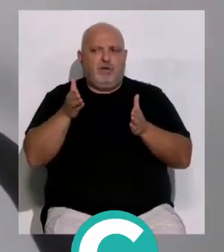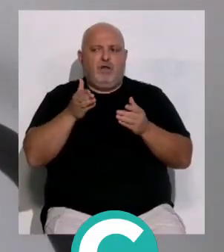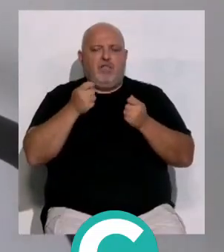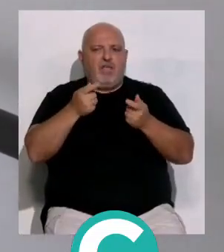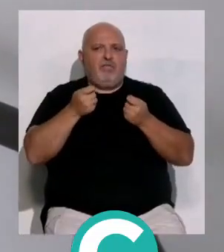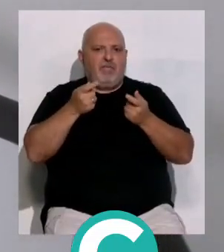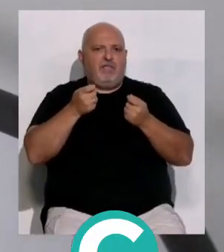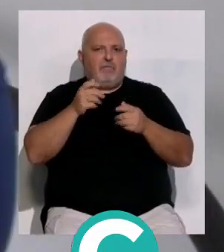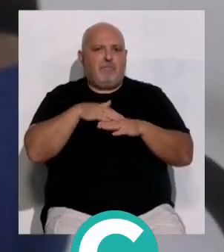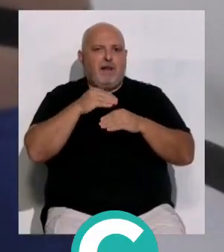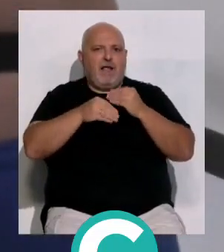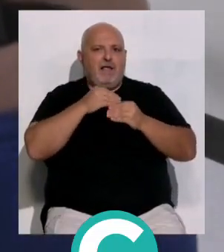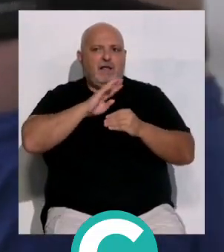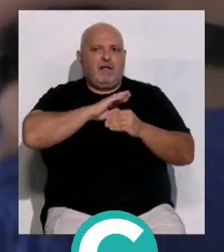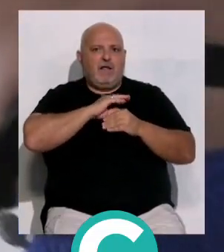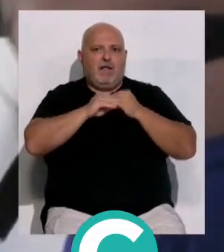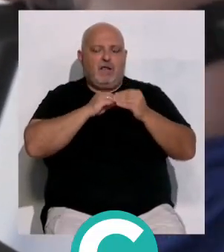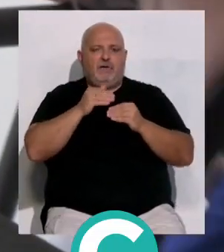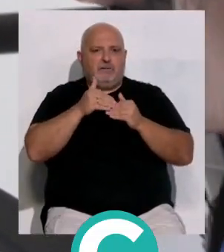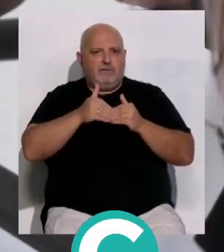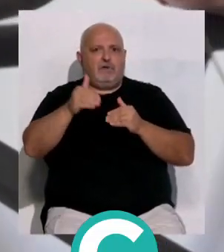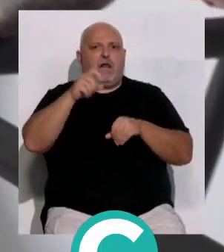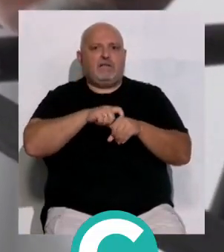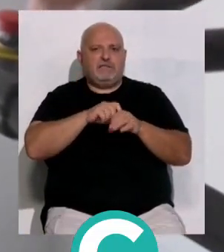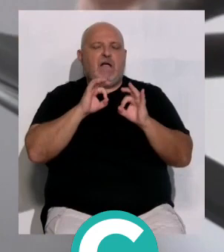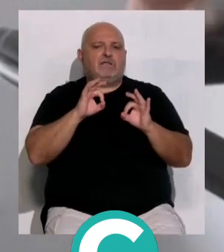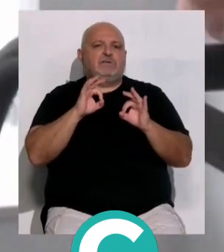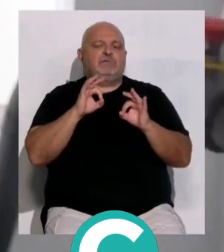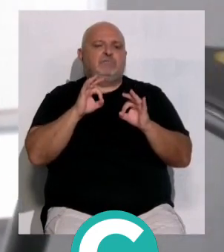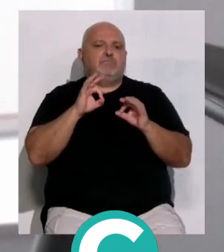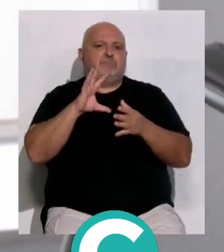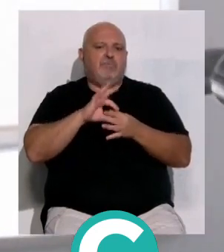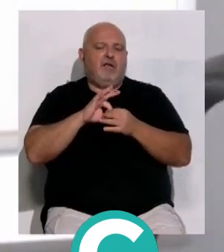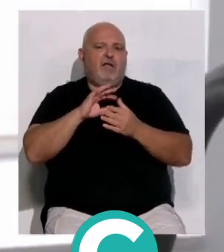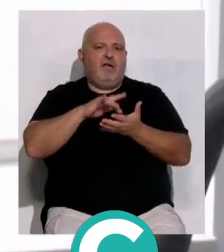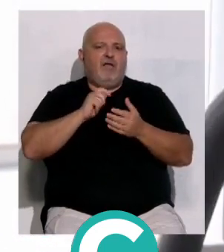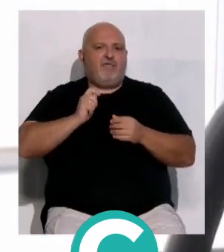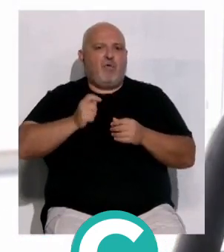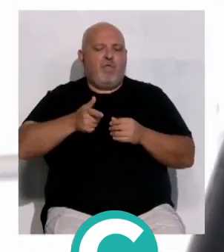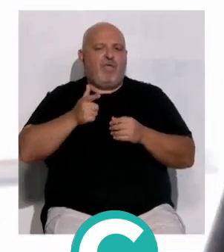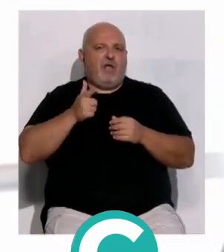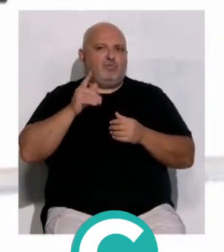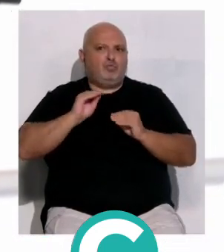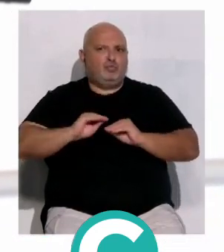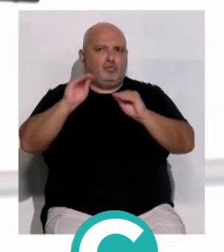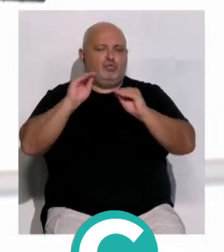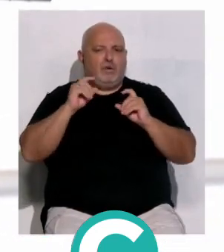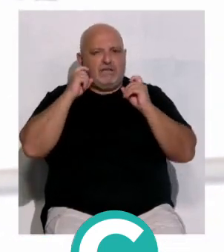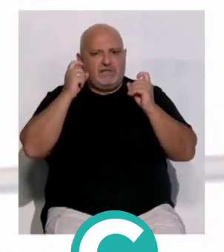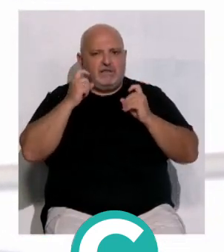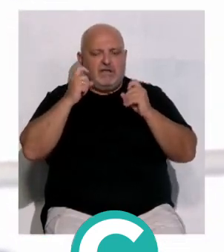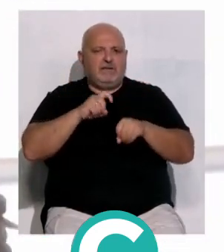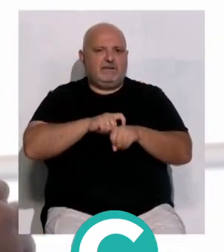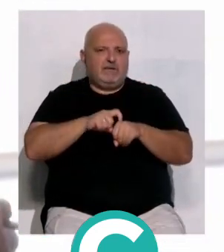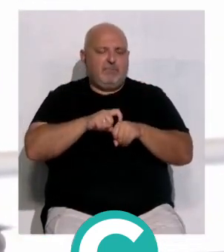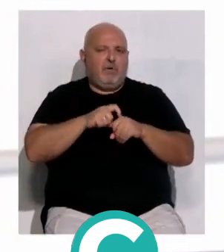el ejercicio para que, bueno, pues requiera unas características en base a la frecuencia con la que se realiza, la intensidad, el